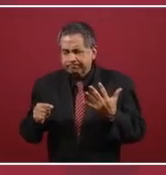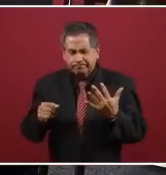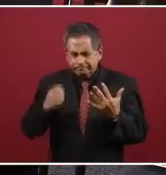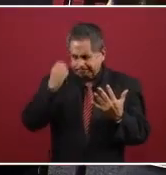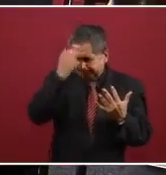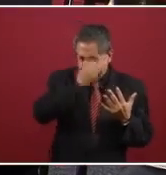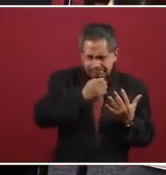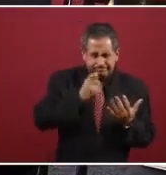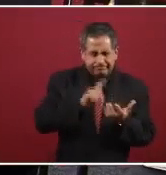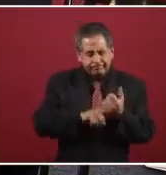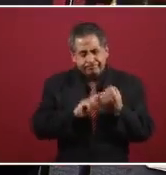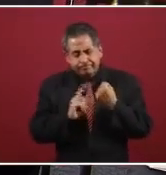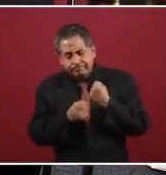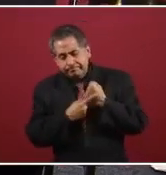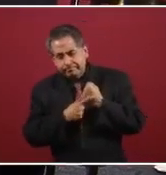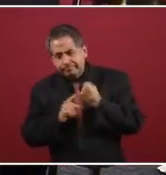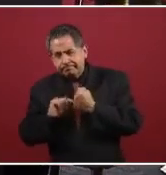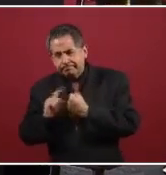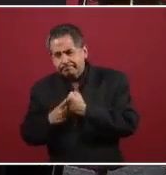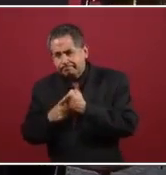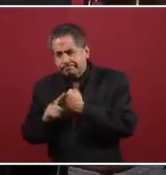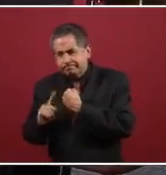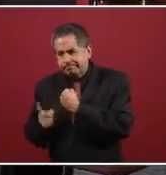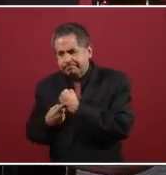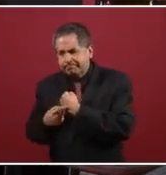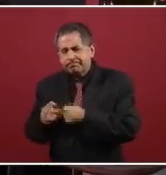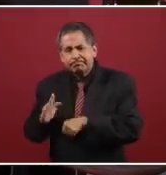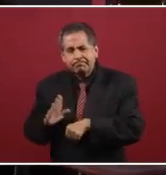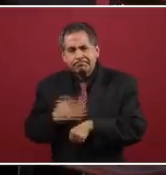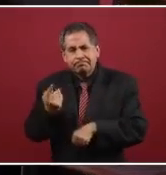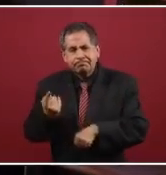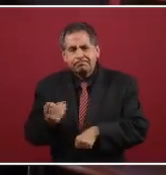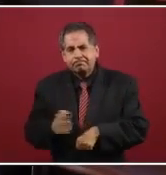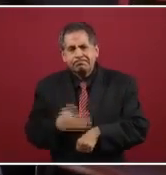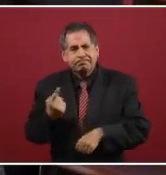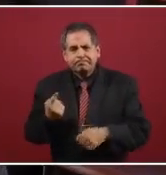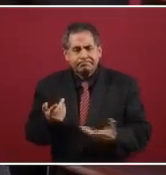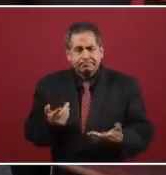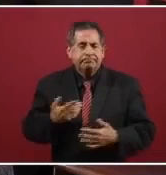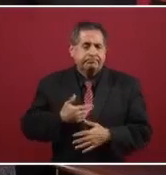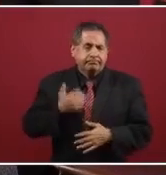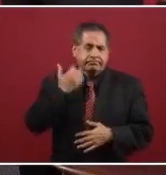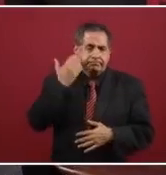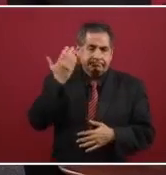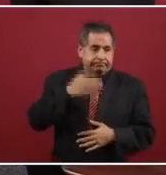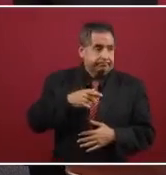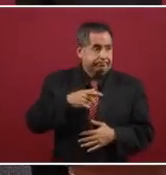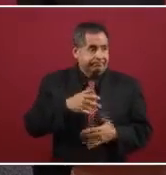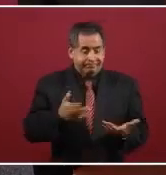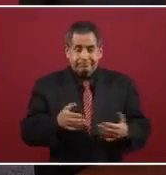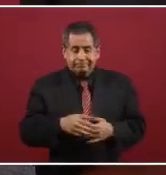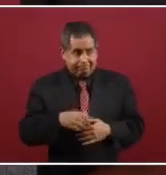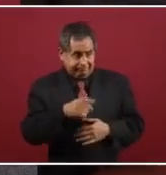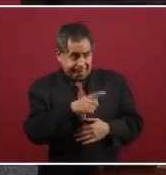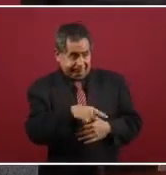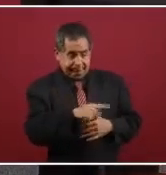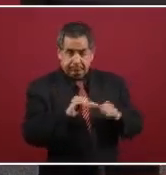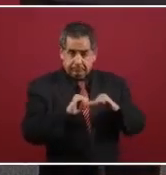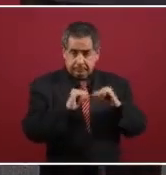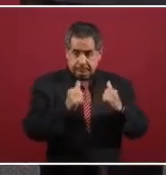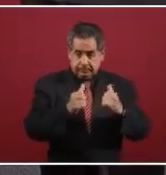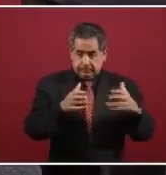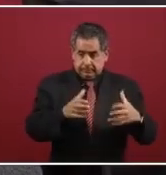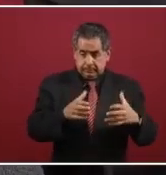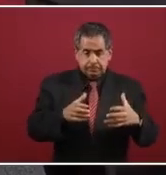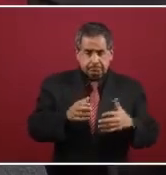análisis de las causas. Quisiera yo que estas organizaciones iniciaran